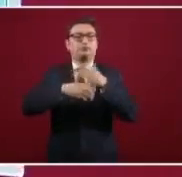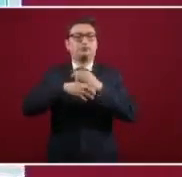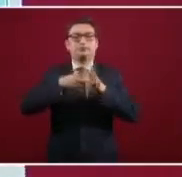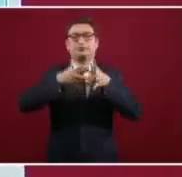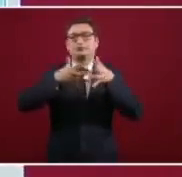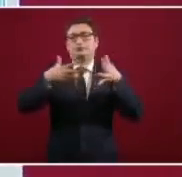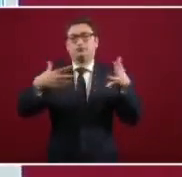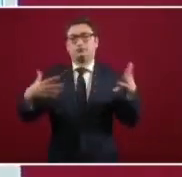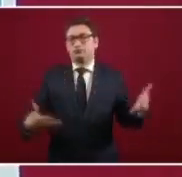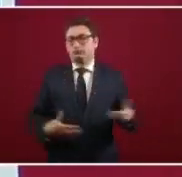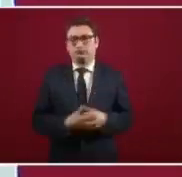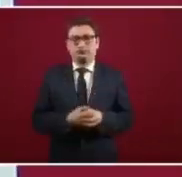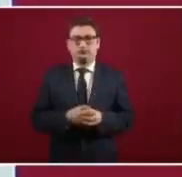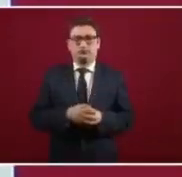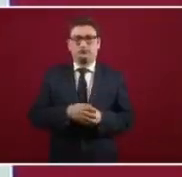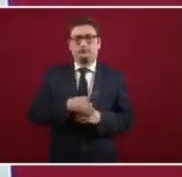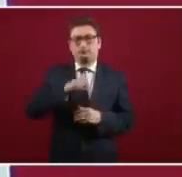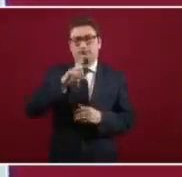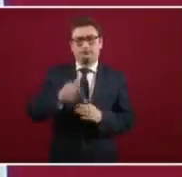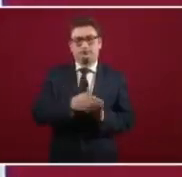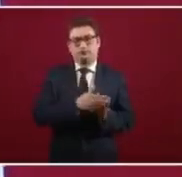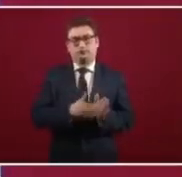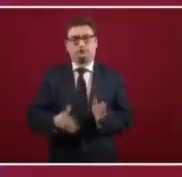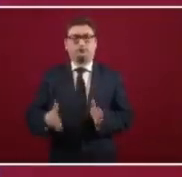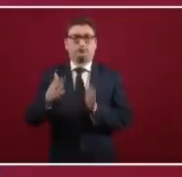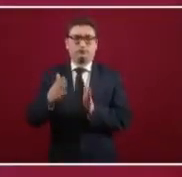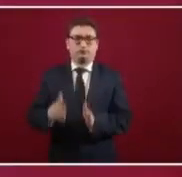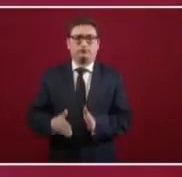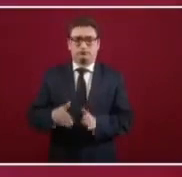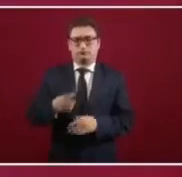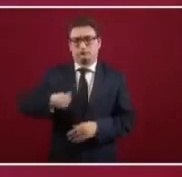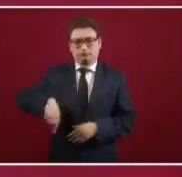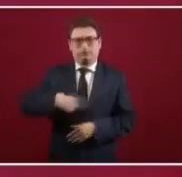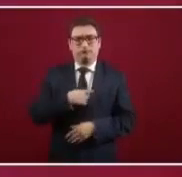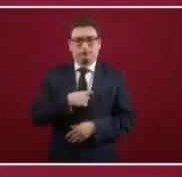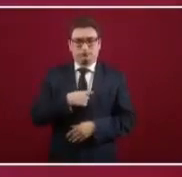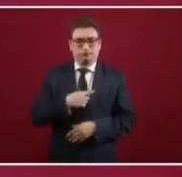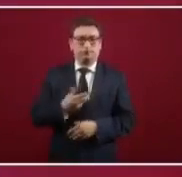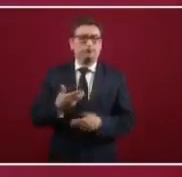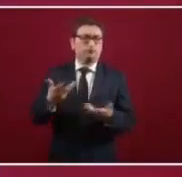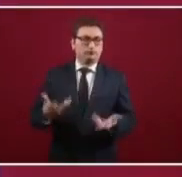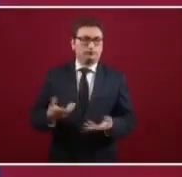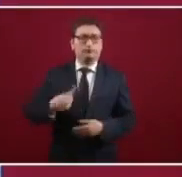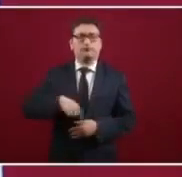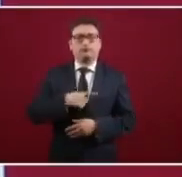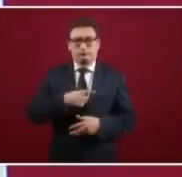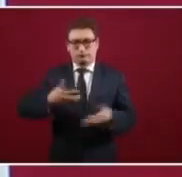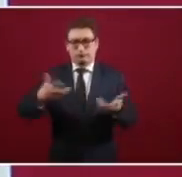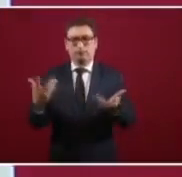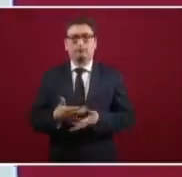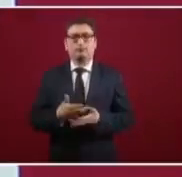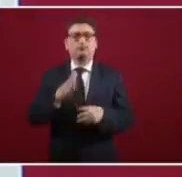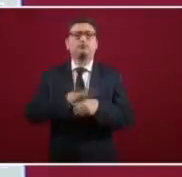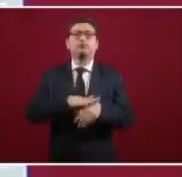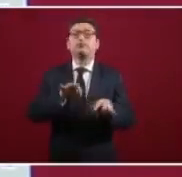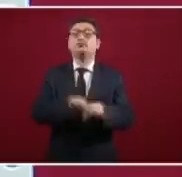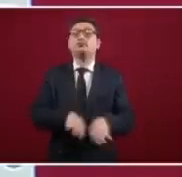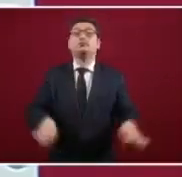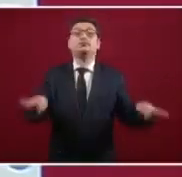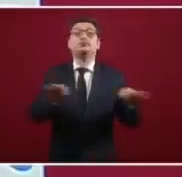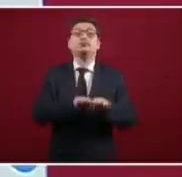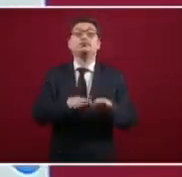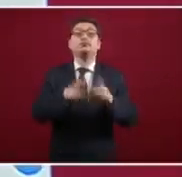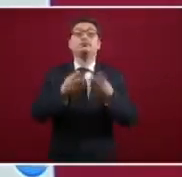en la época post neoliberal en nuestra época en nuestro modelo lo que nos importa es el